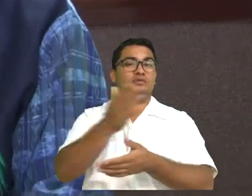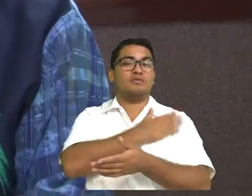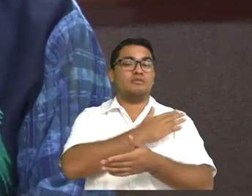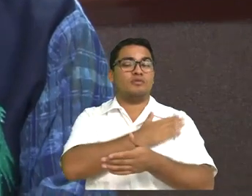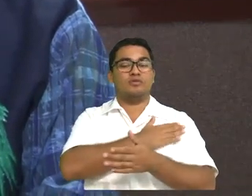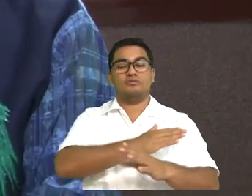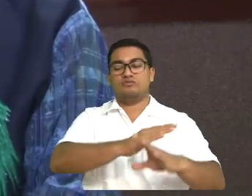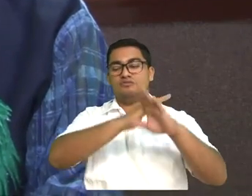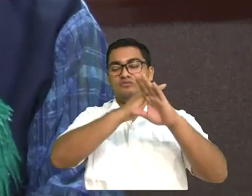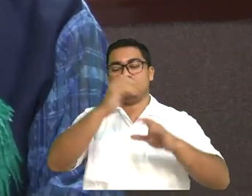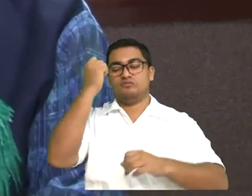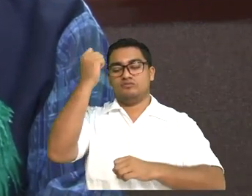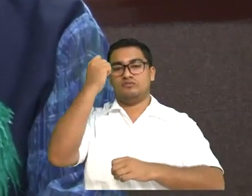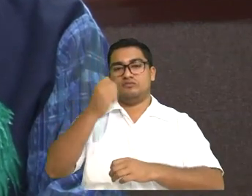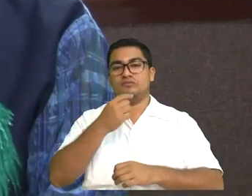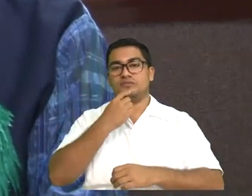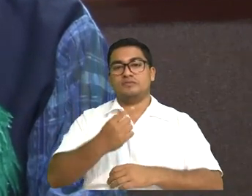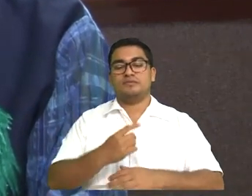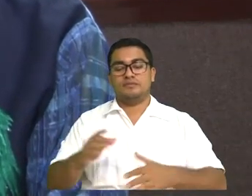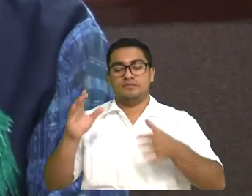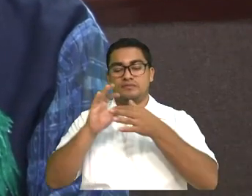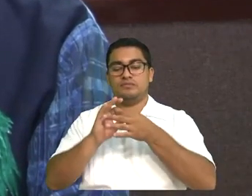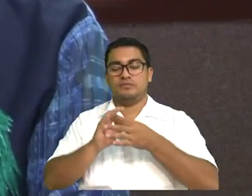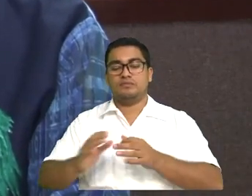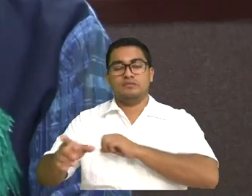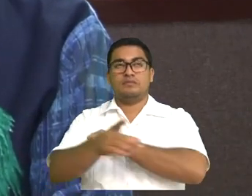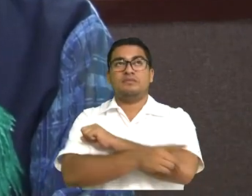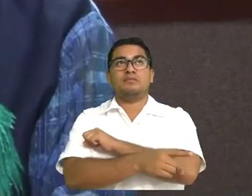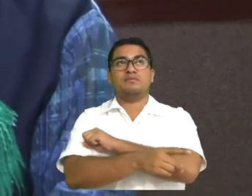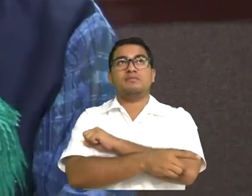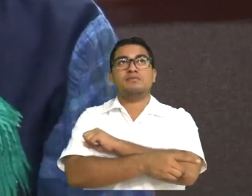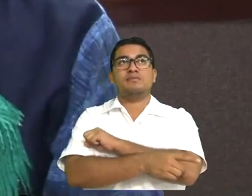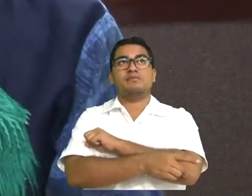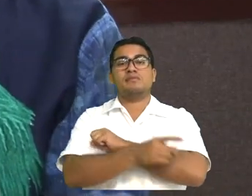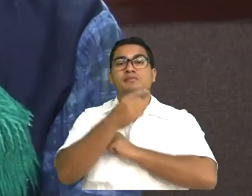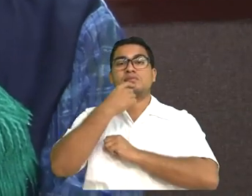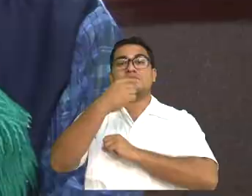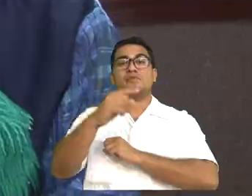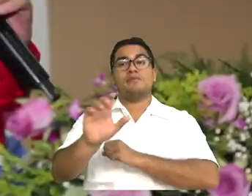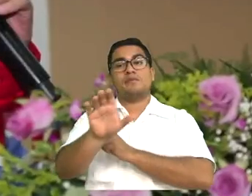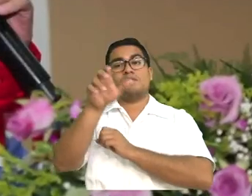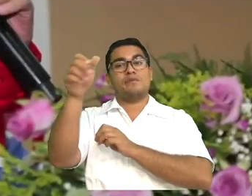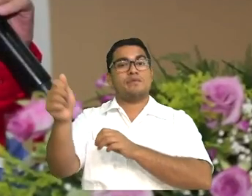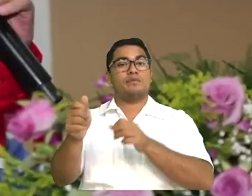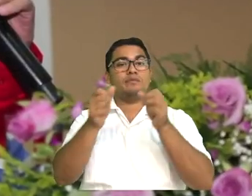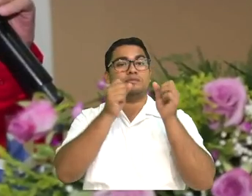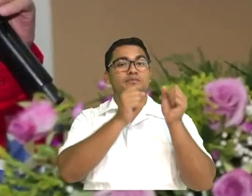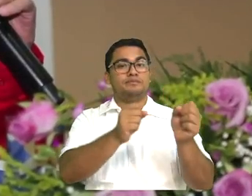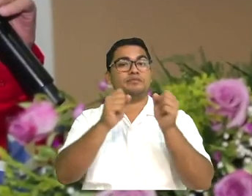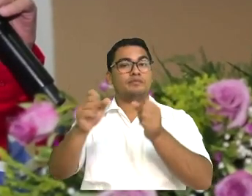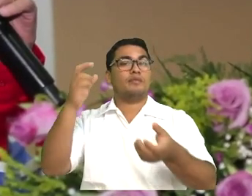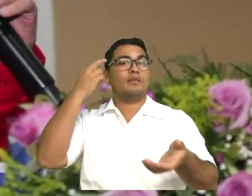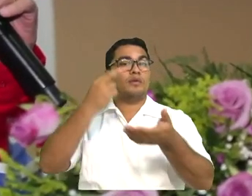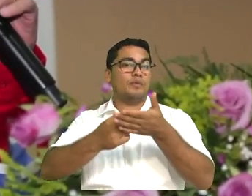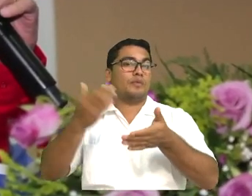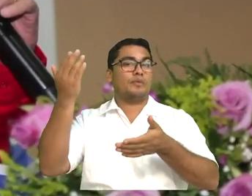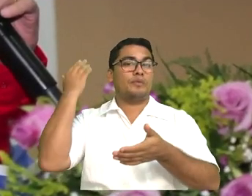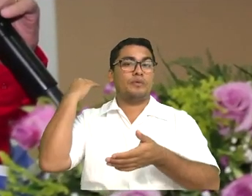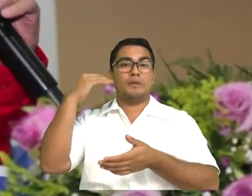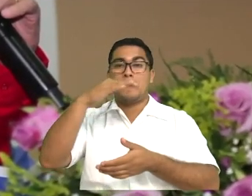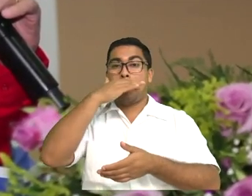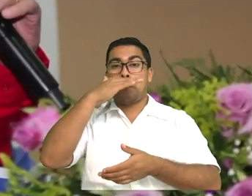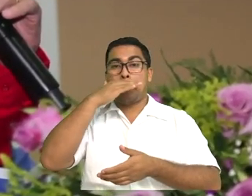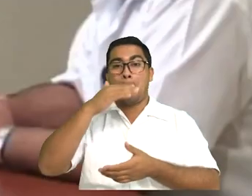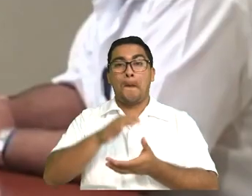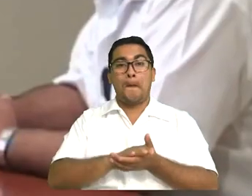dictadura. Luchó junto al comandante Daniel Ortega y junto a otros dirigentes históricos del Frente Sandinista.